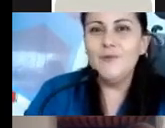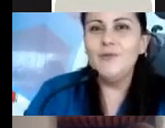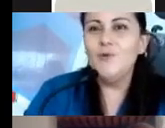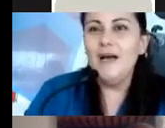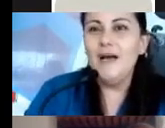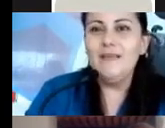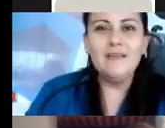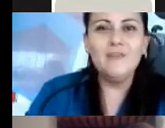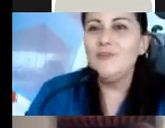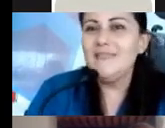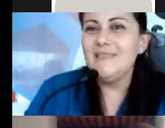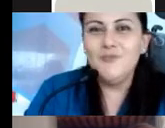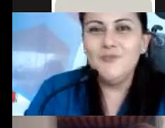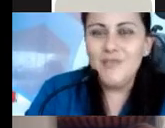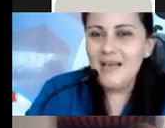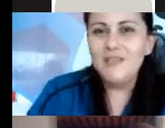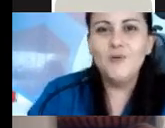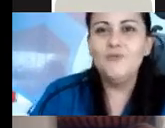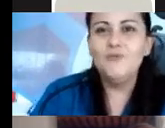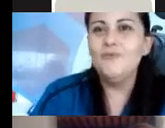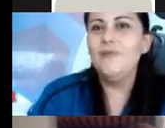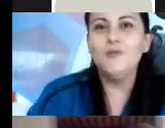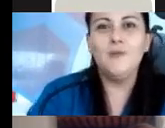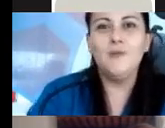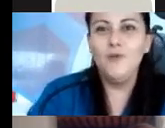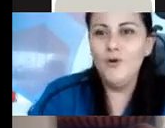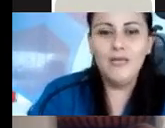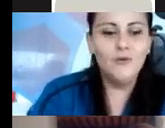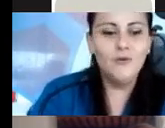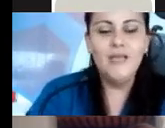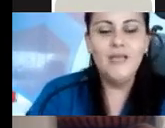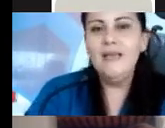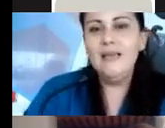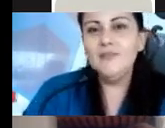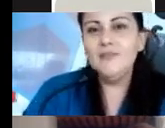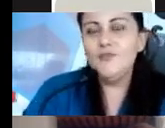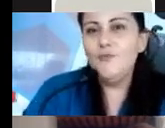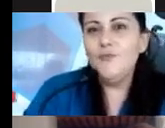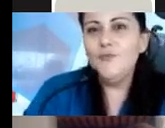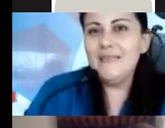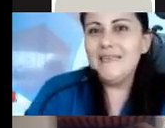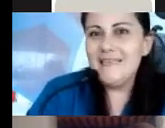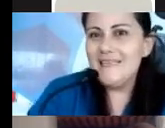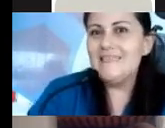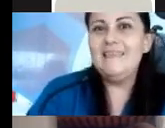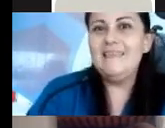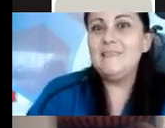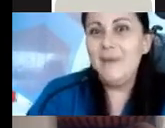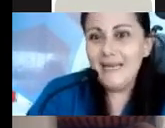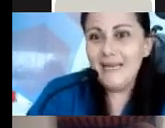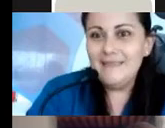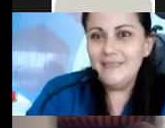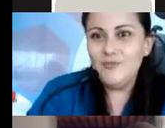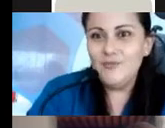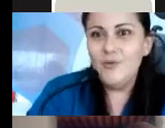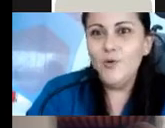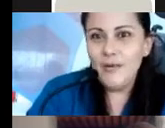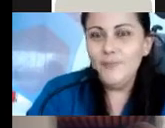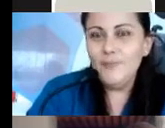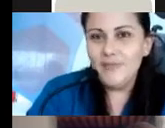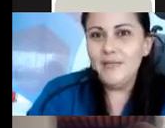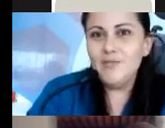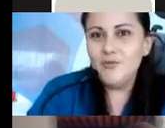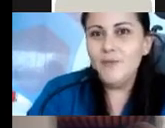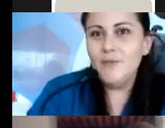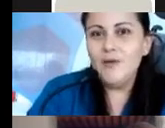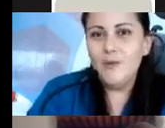muscular, cuando hay reacciones asociadas, cuando hay reflejos patológicos, esos son fuerzas que se disparan de dentro del